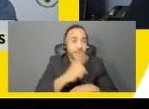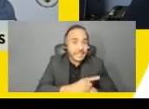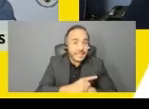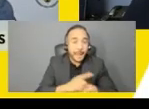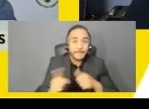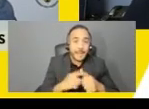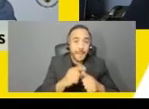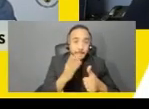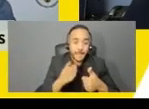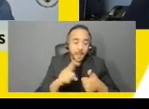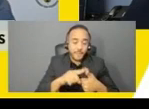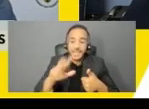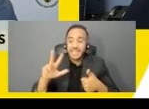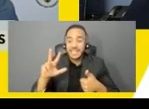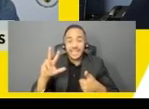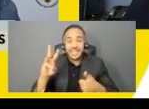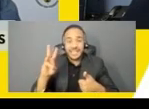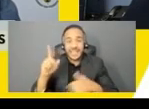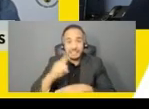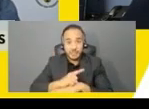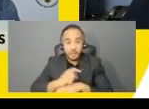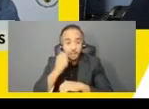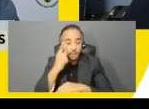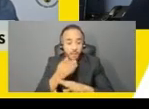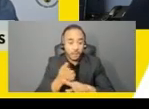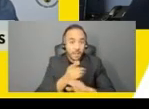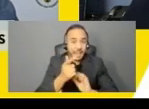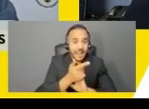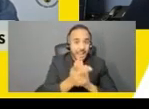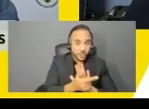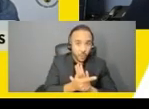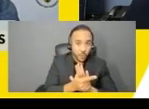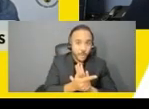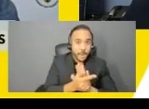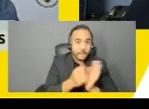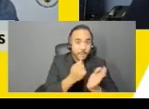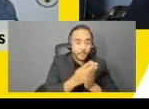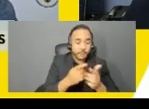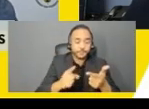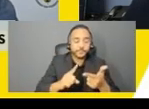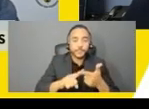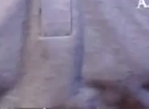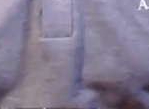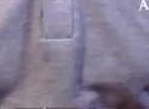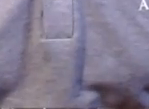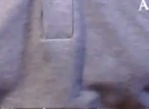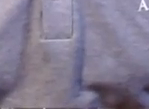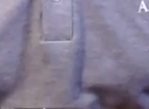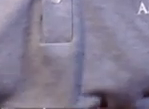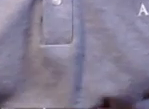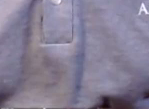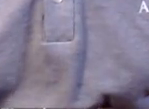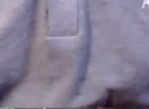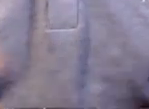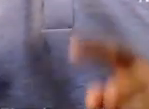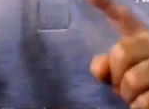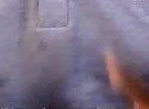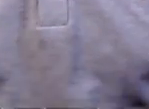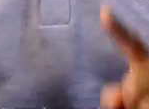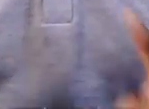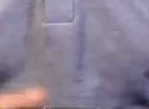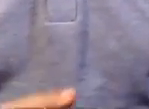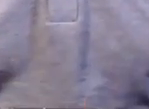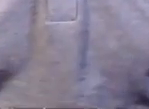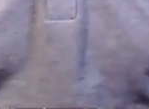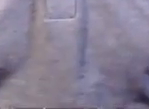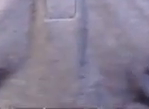Acerca de cómo reclamar la parte no recibida del pago de impacto económico, Santiago explicó que hay 2 posibilidades de hacerlo. Si el pago